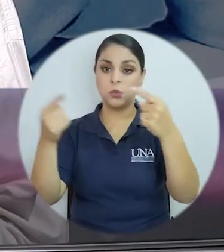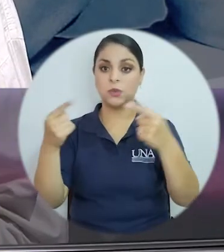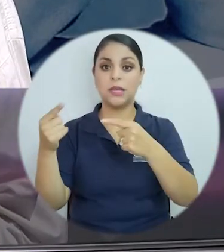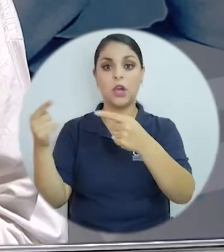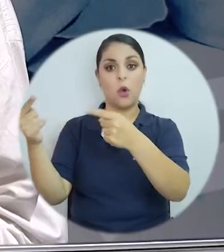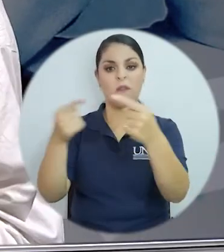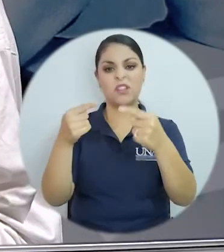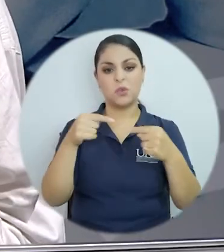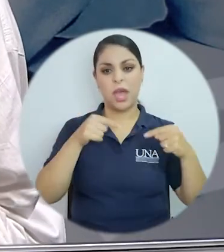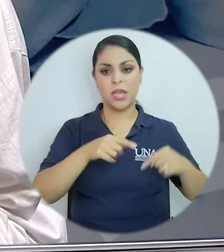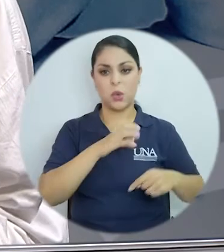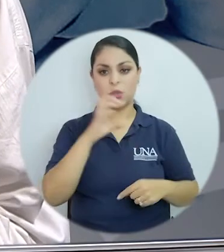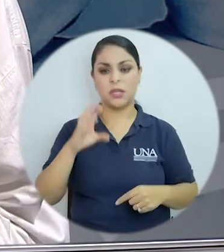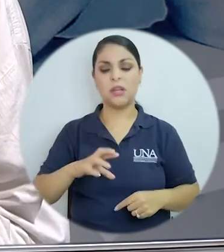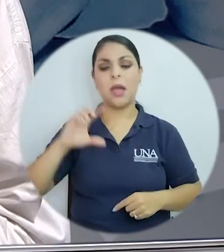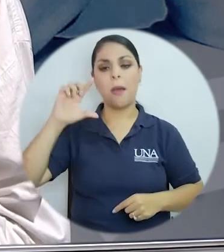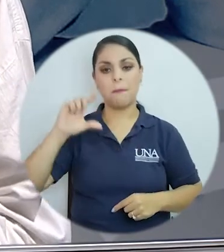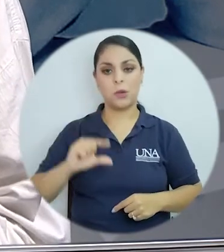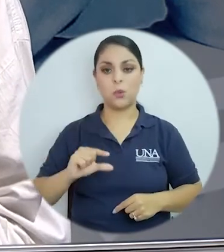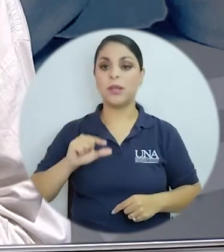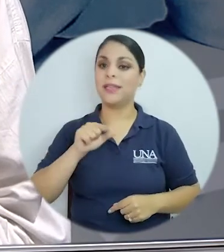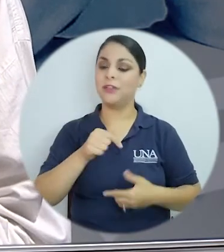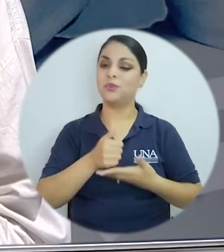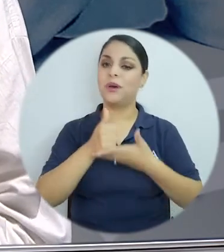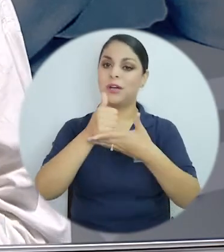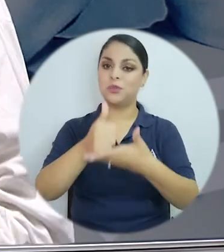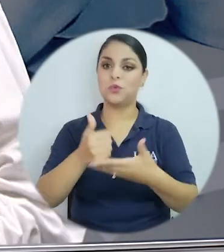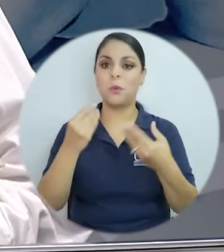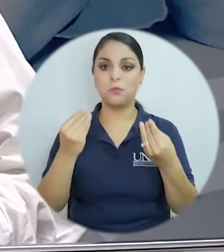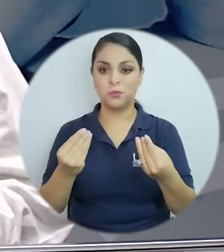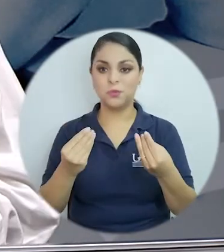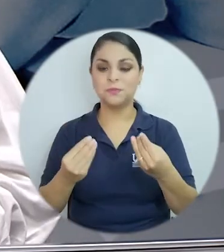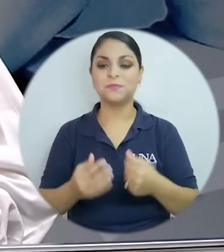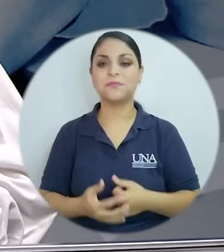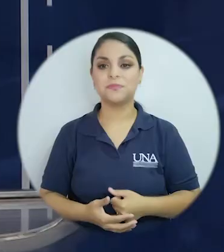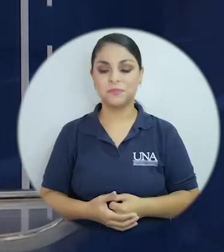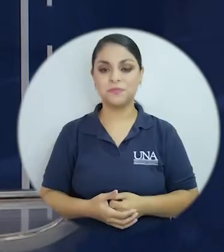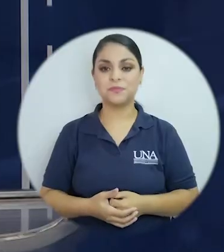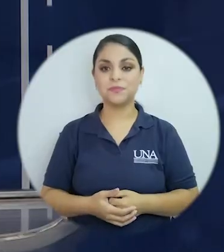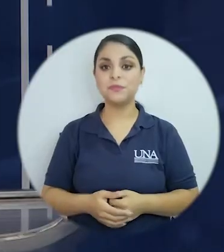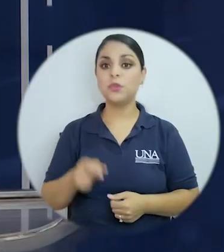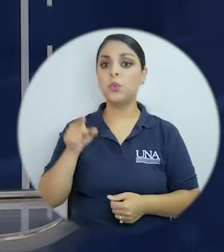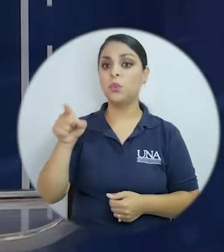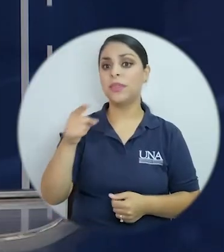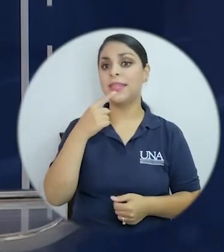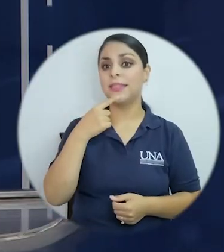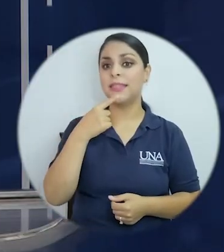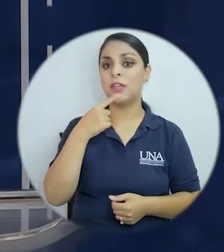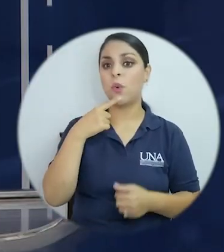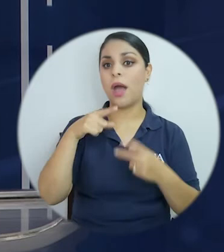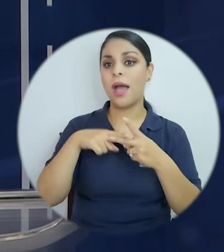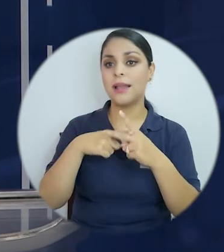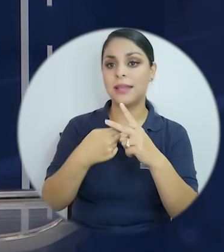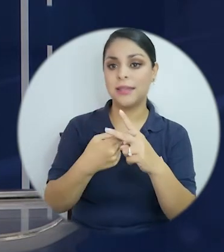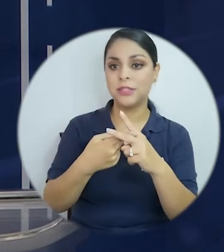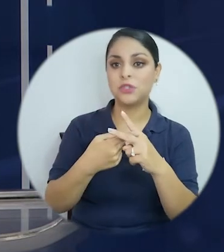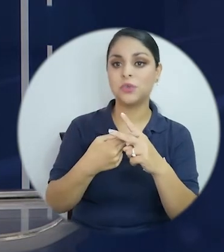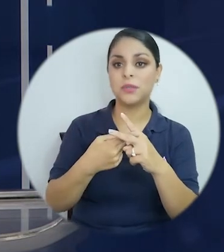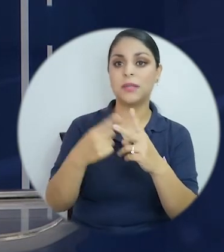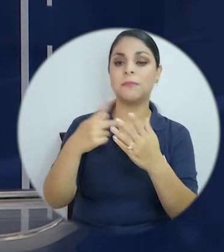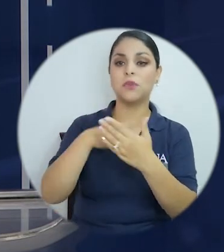conflicto, el conflicto fuera menor. Eso nos ayudó mucho. Usted lo mencionó al